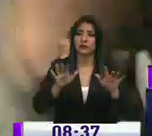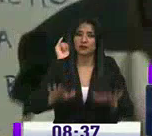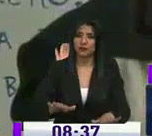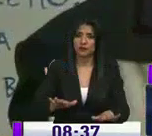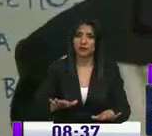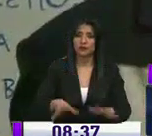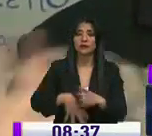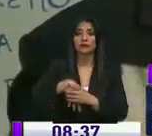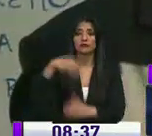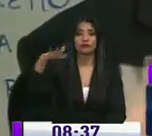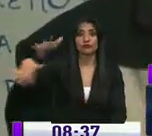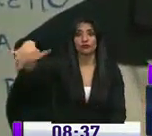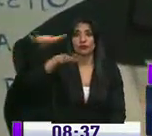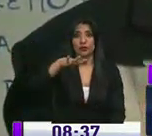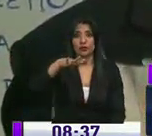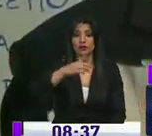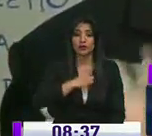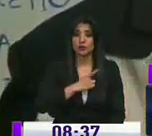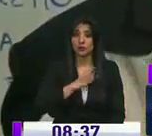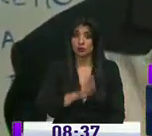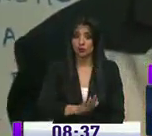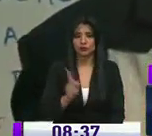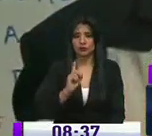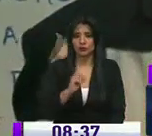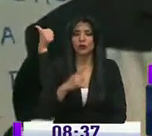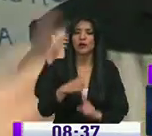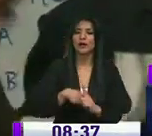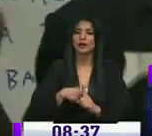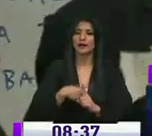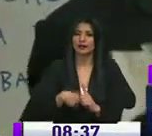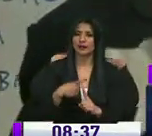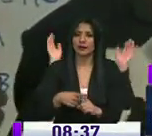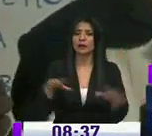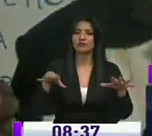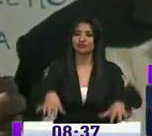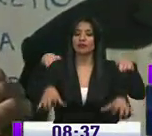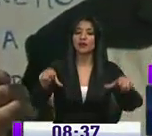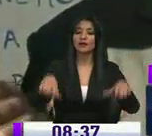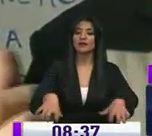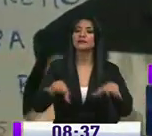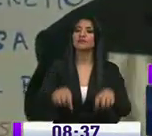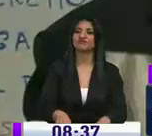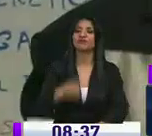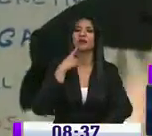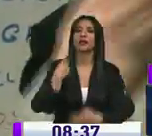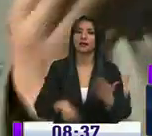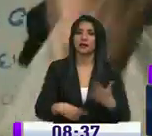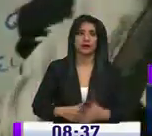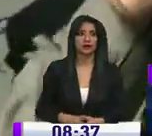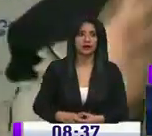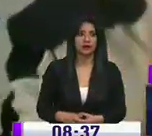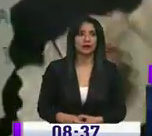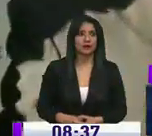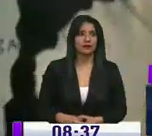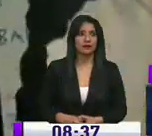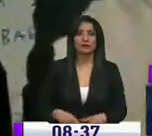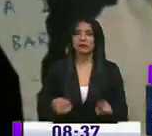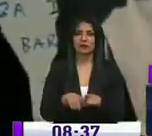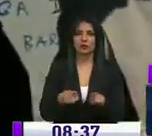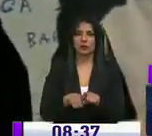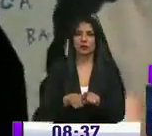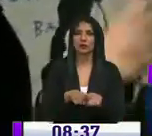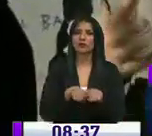de afuera que no son y no dueños de casa si son arrendatarios se han tomado la cancha para que para convertirla en una copa primeramente